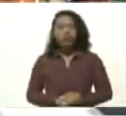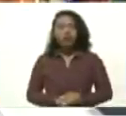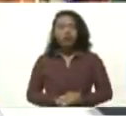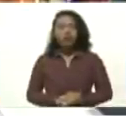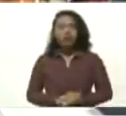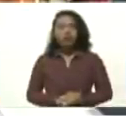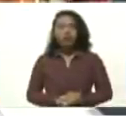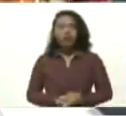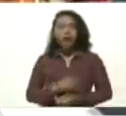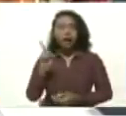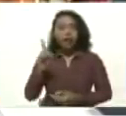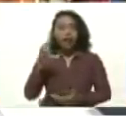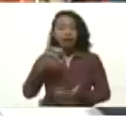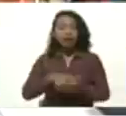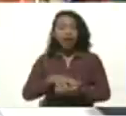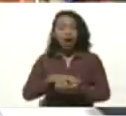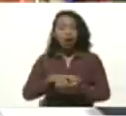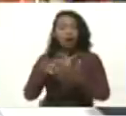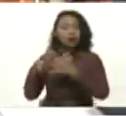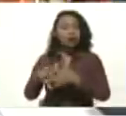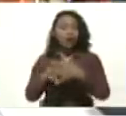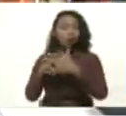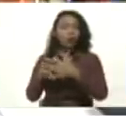secuestrado en el estado de la Florida,